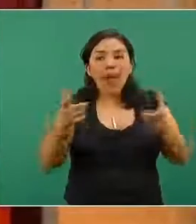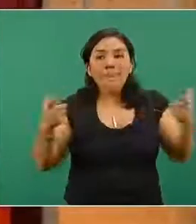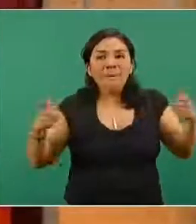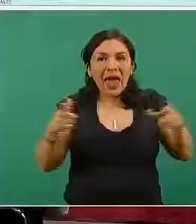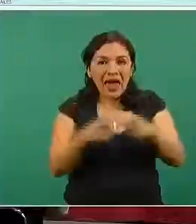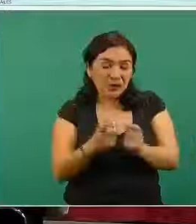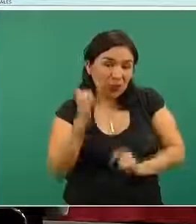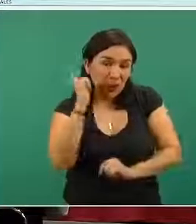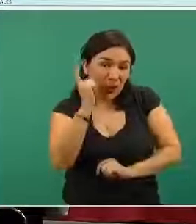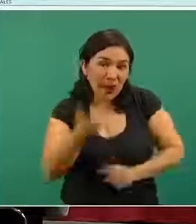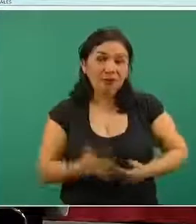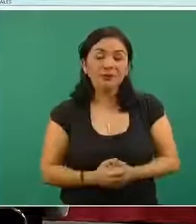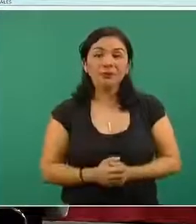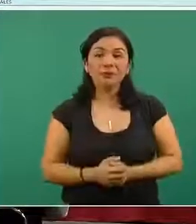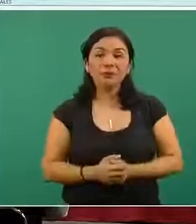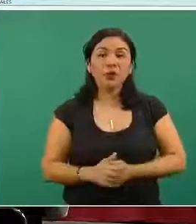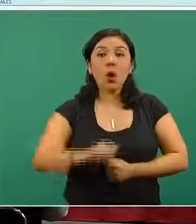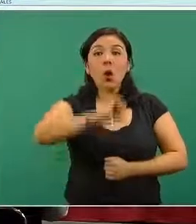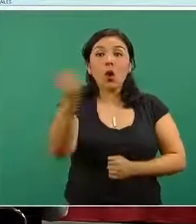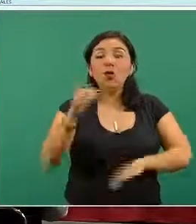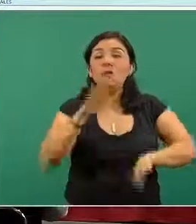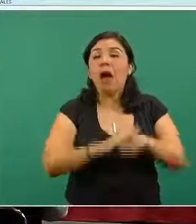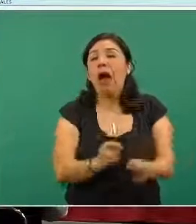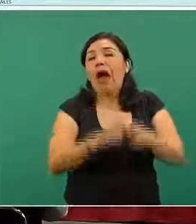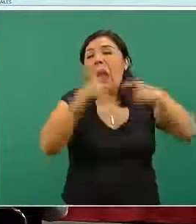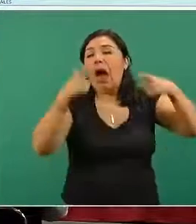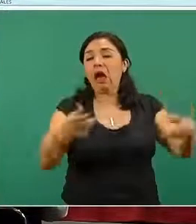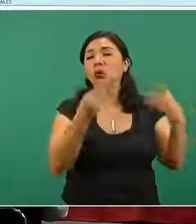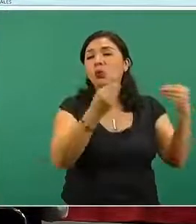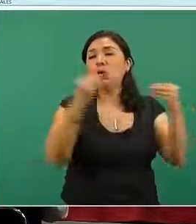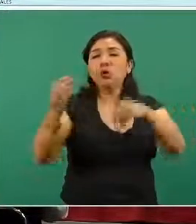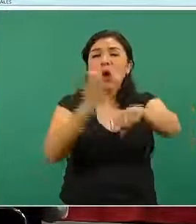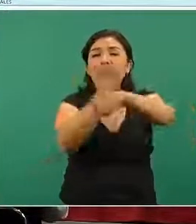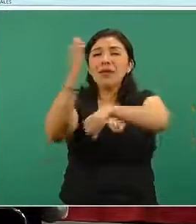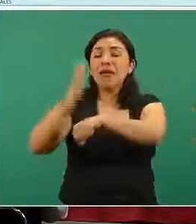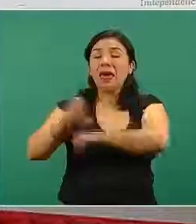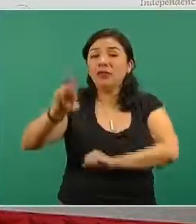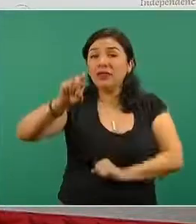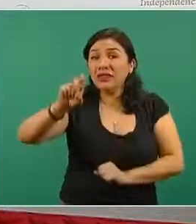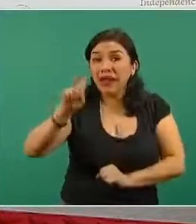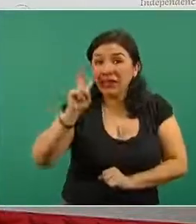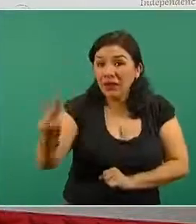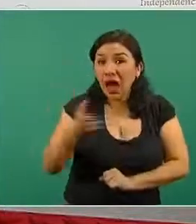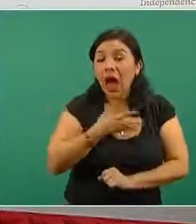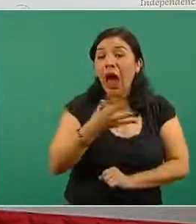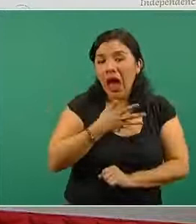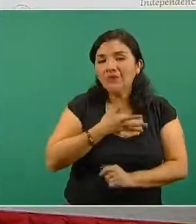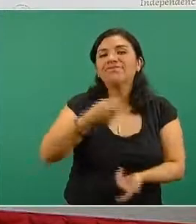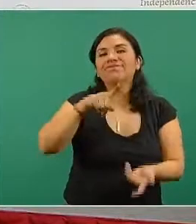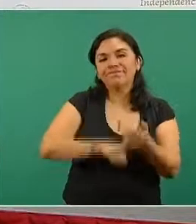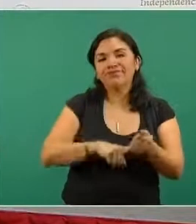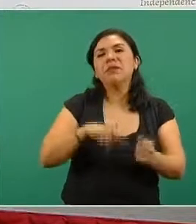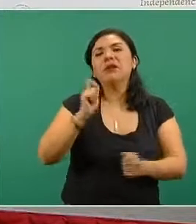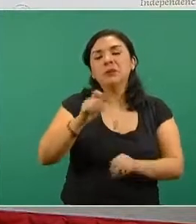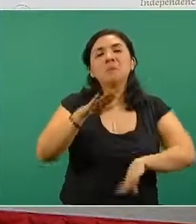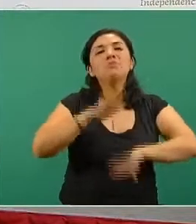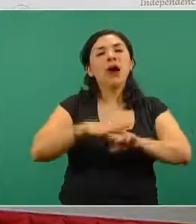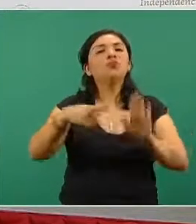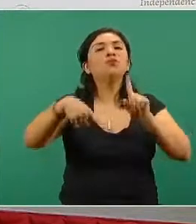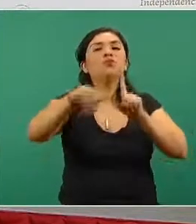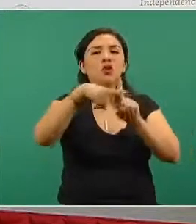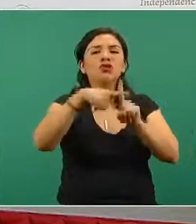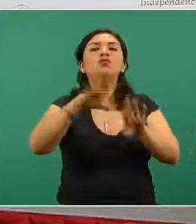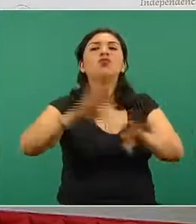disminución. Y en el grueso del país, en 30 entidades federativas, pues obviamente el panorama es favorable